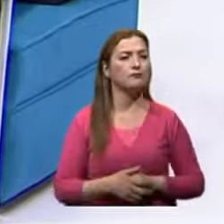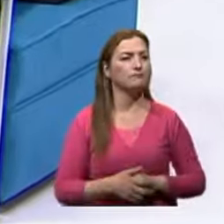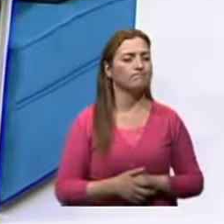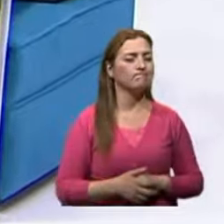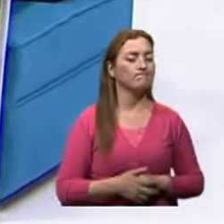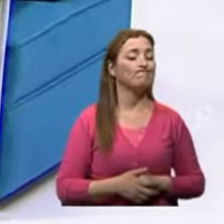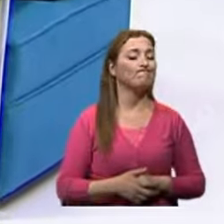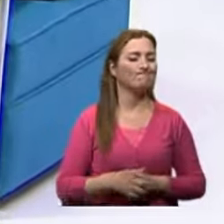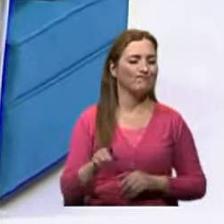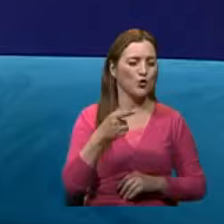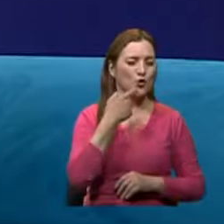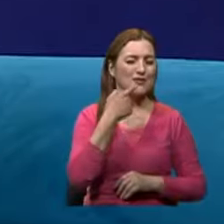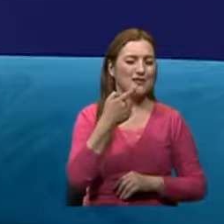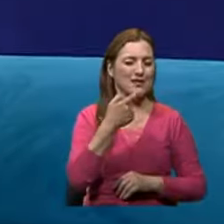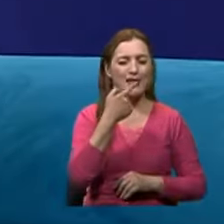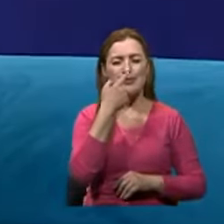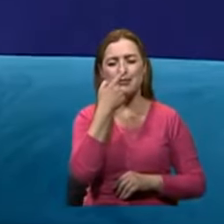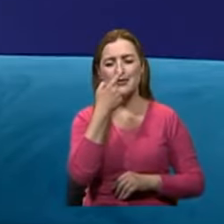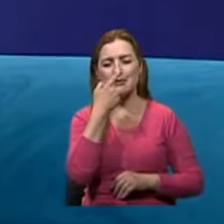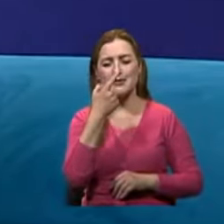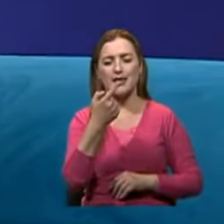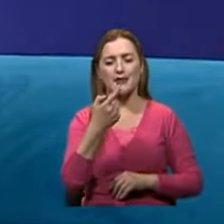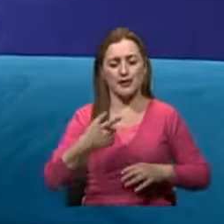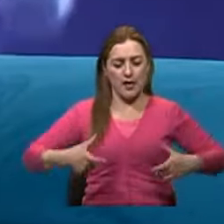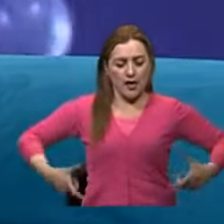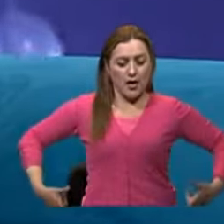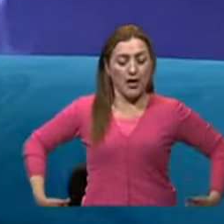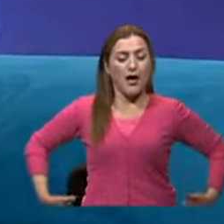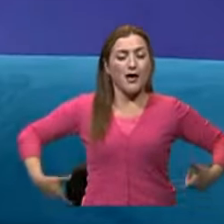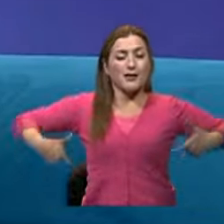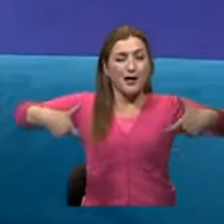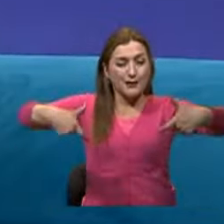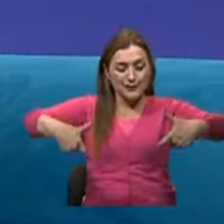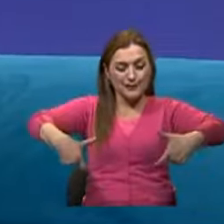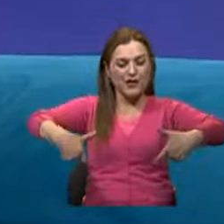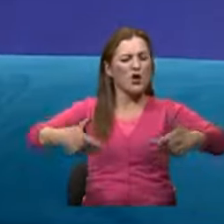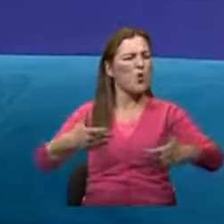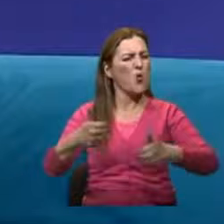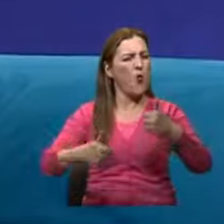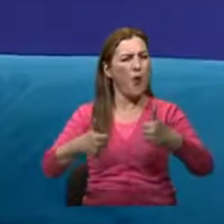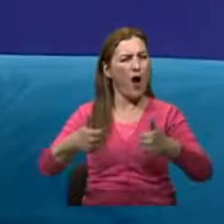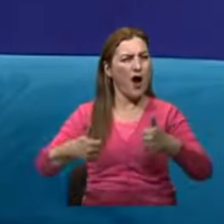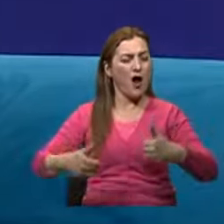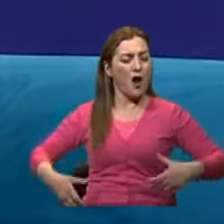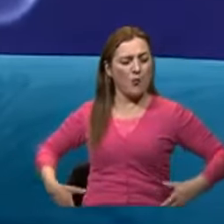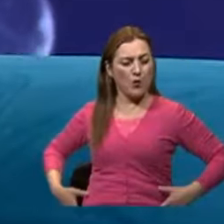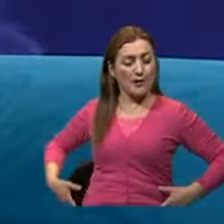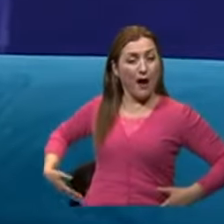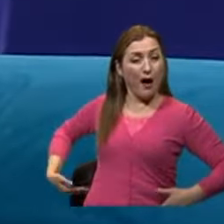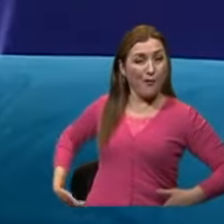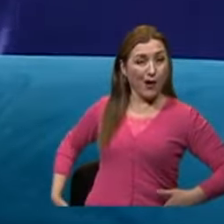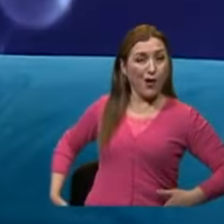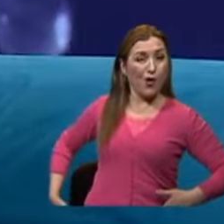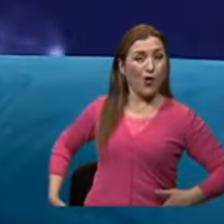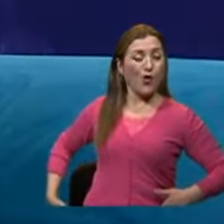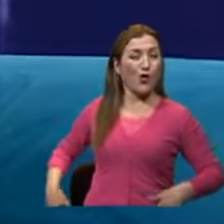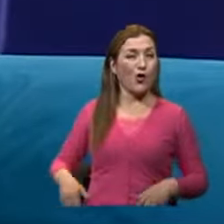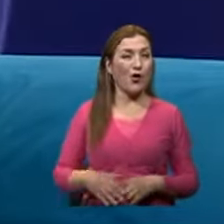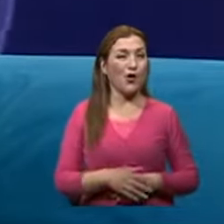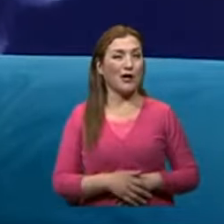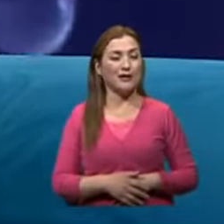algo muy interesante lo que mencionas, que es la cadera, porque la población en general piensa que la cadera es la zona posterior, Correcto. mientras que la